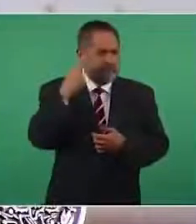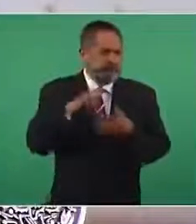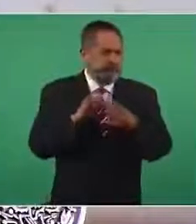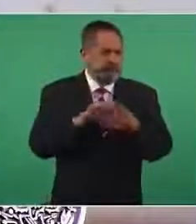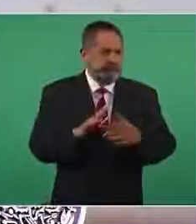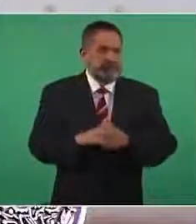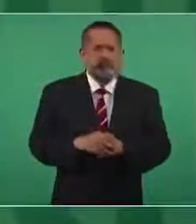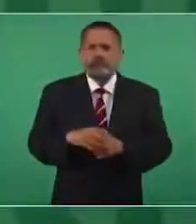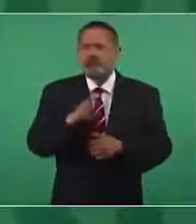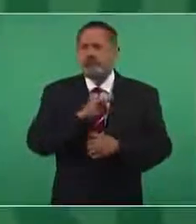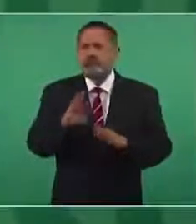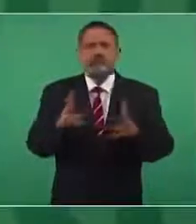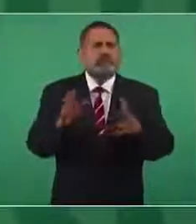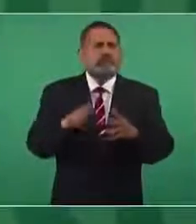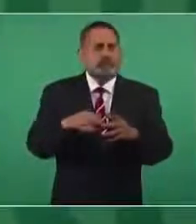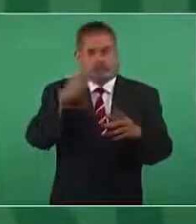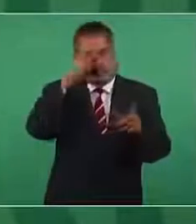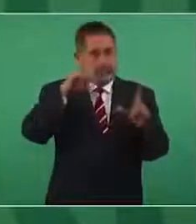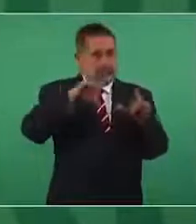alrededor de 60